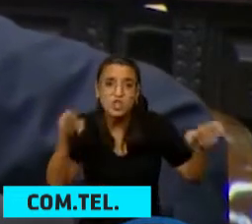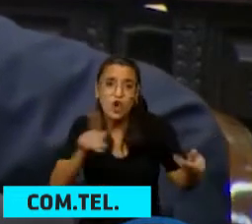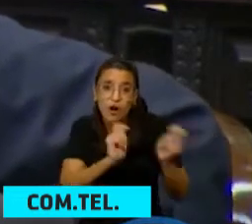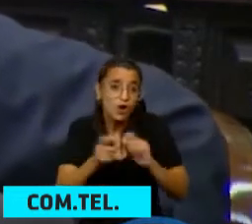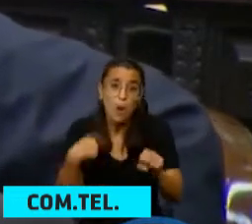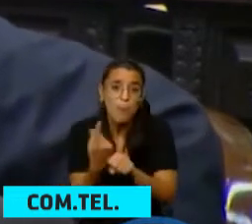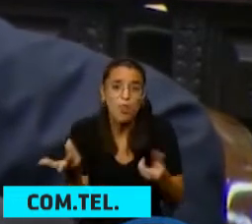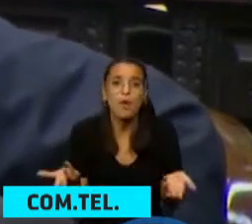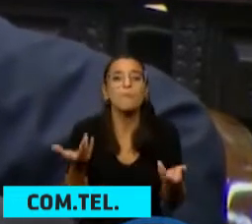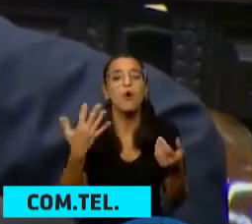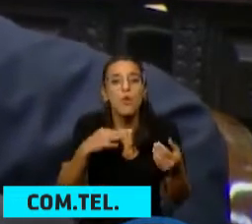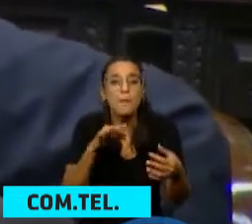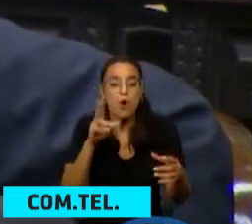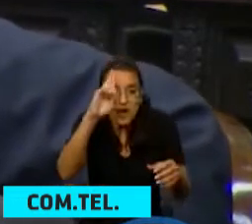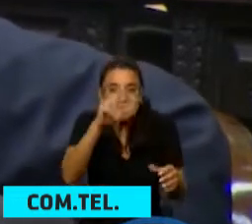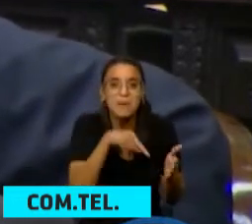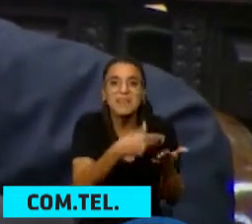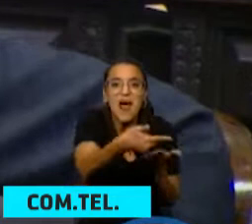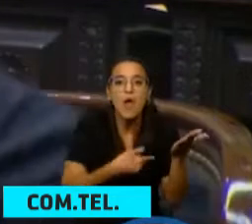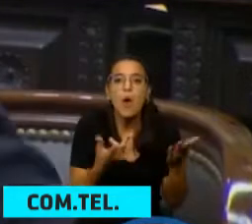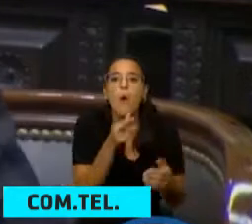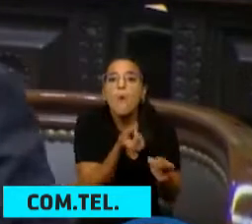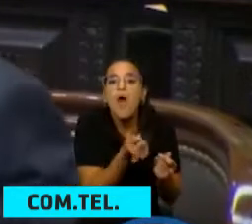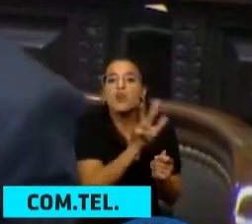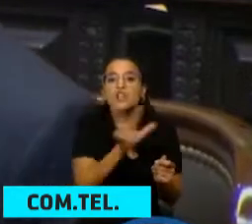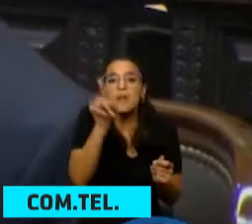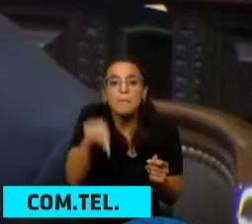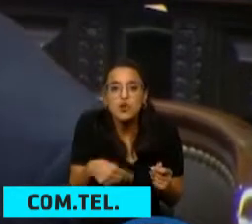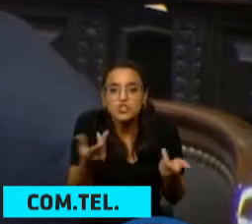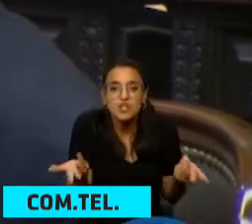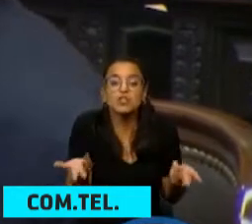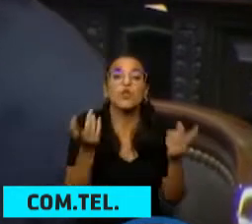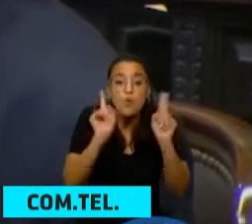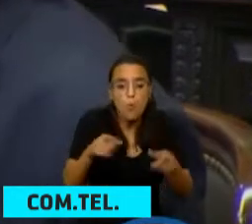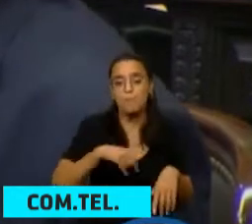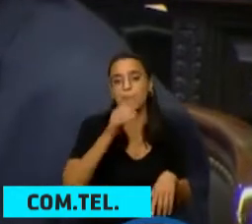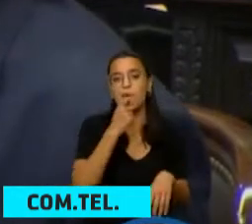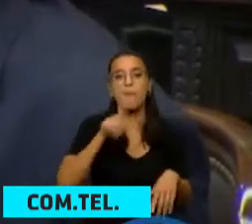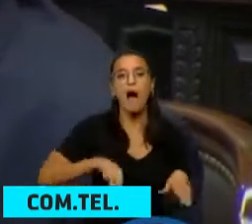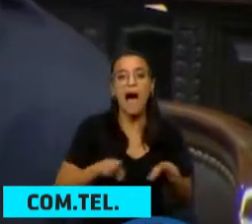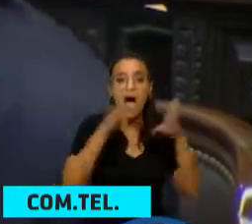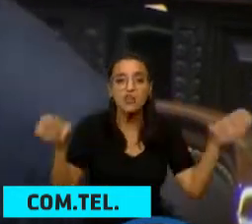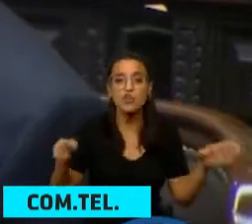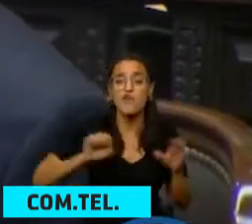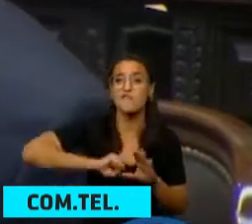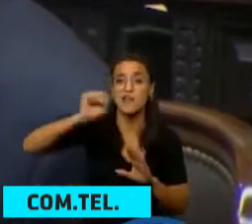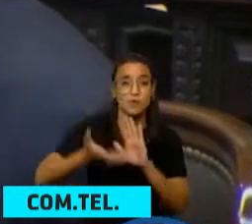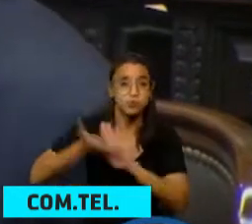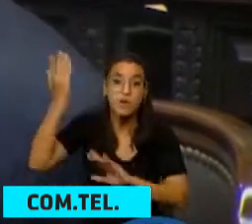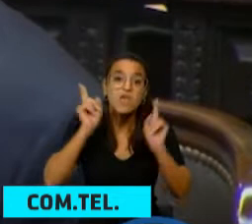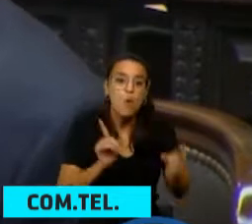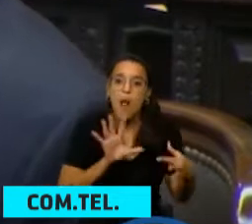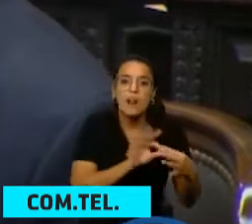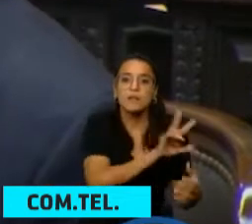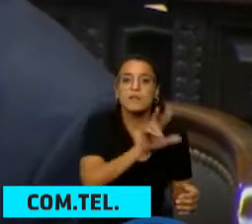un intendente si iba en la misma día de votación el intendente. Bueno, ahora se modificó y en vez de tener una